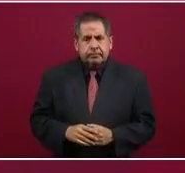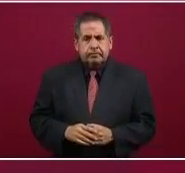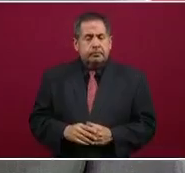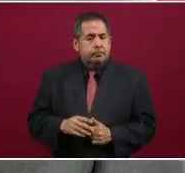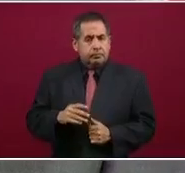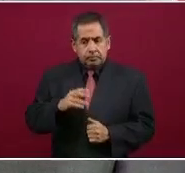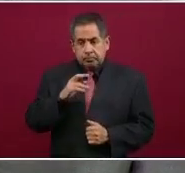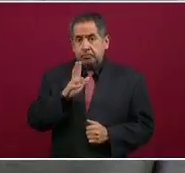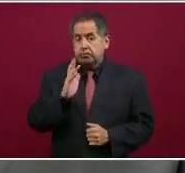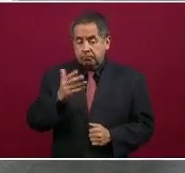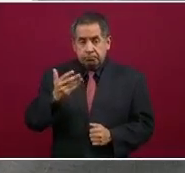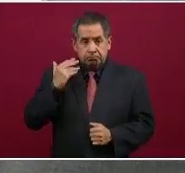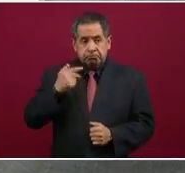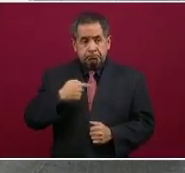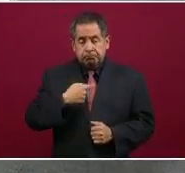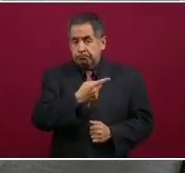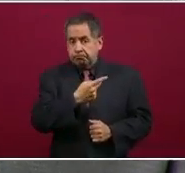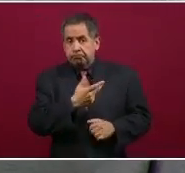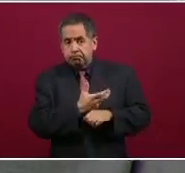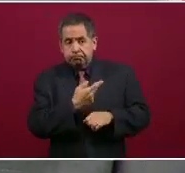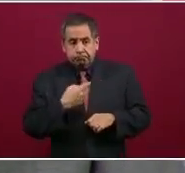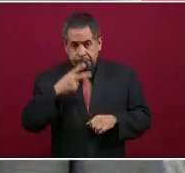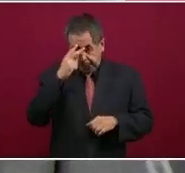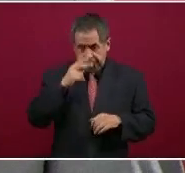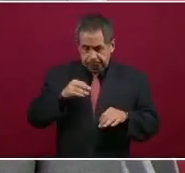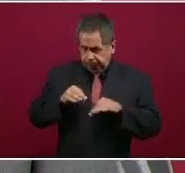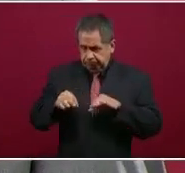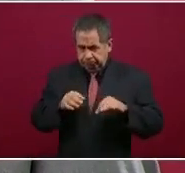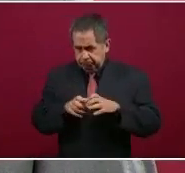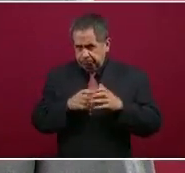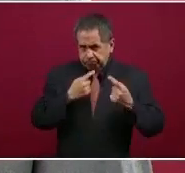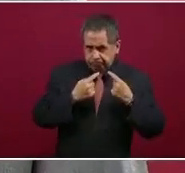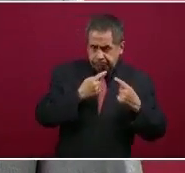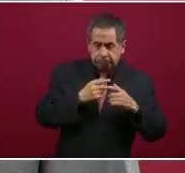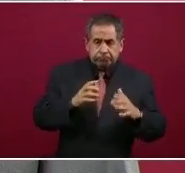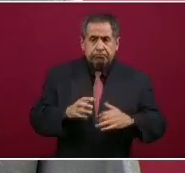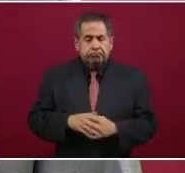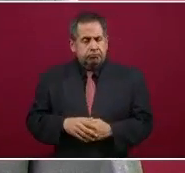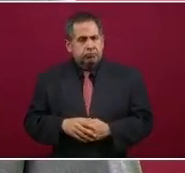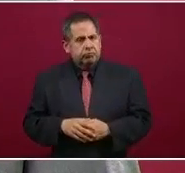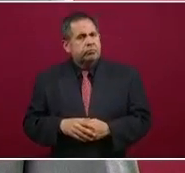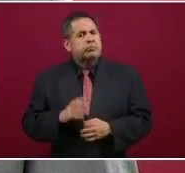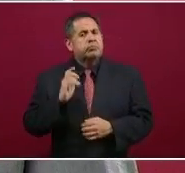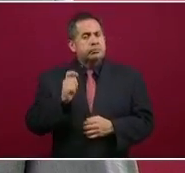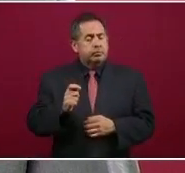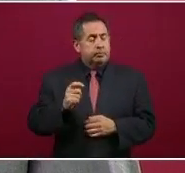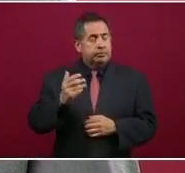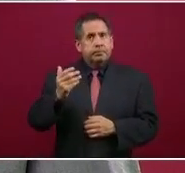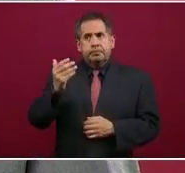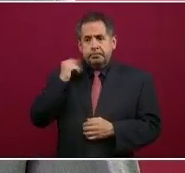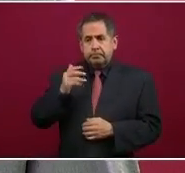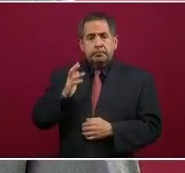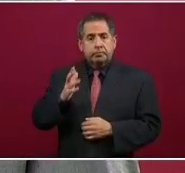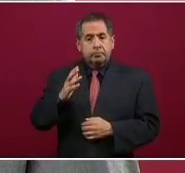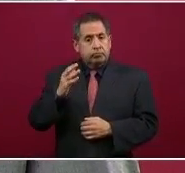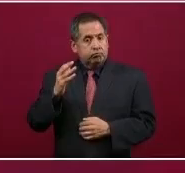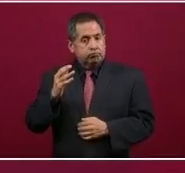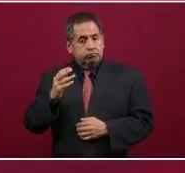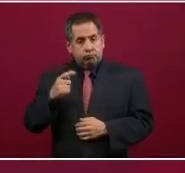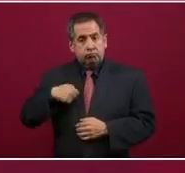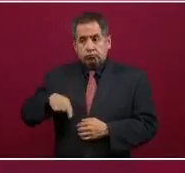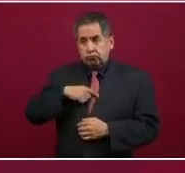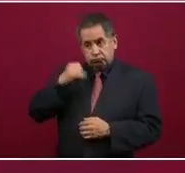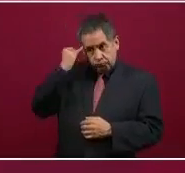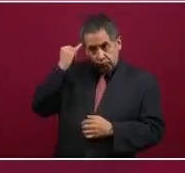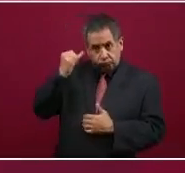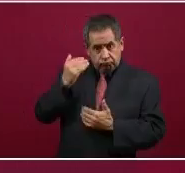y se ha estado trabajando en eso, incluso se aceptó originalmente esta